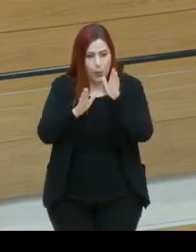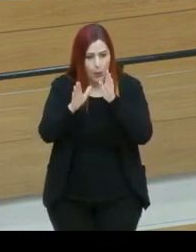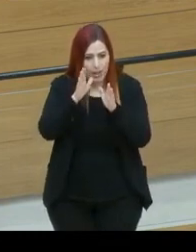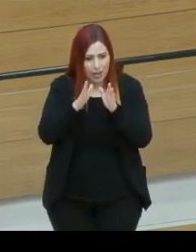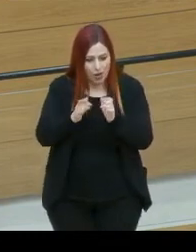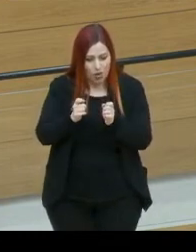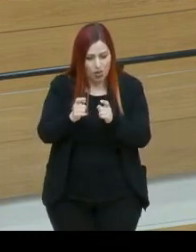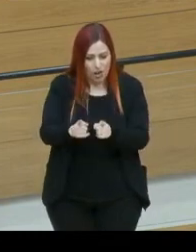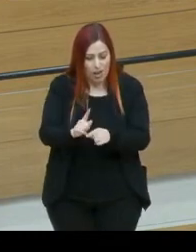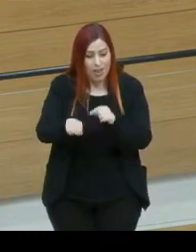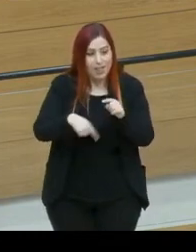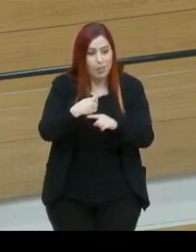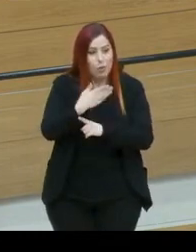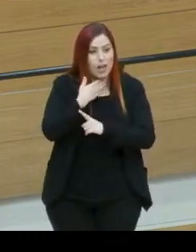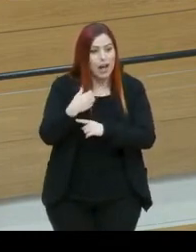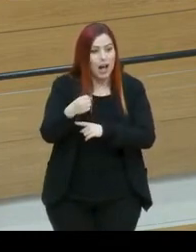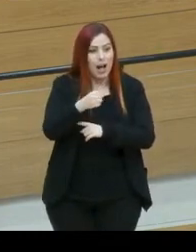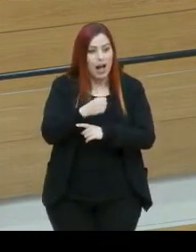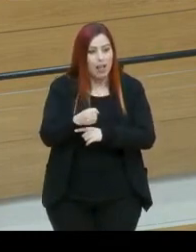les damos ácido fólico en la dieta.